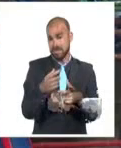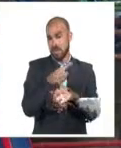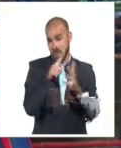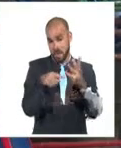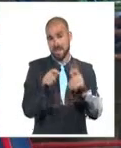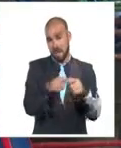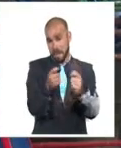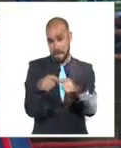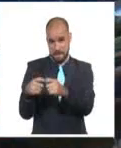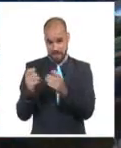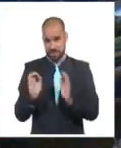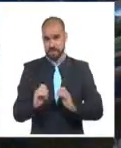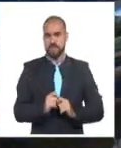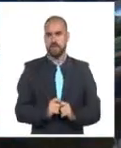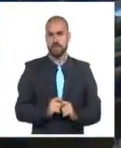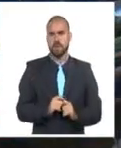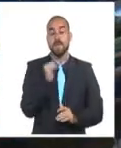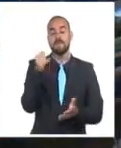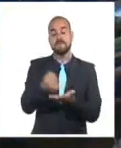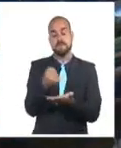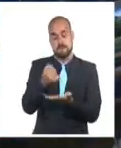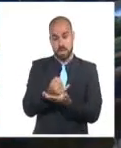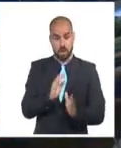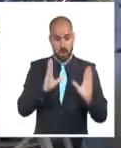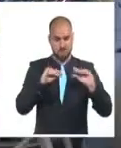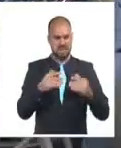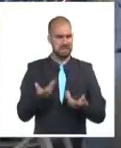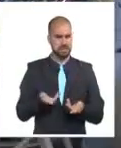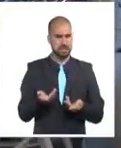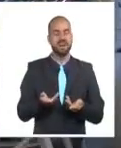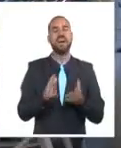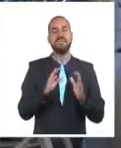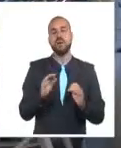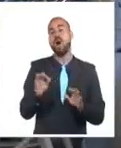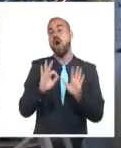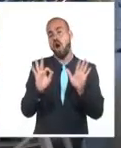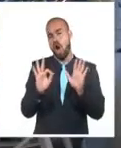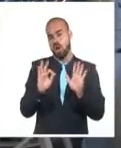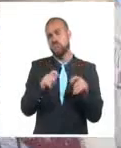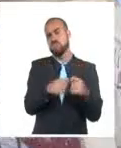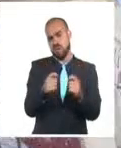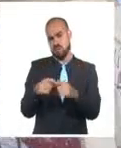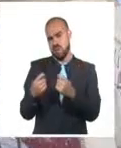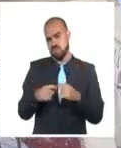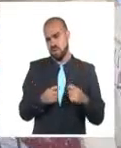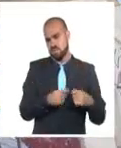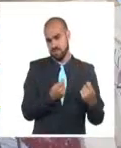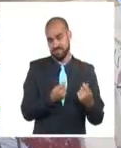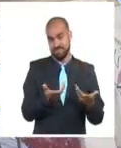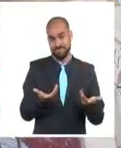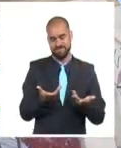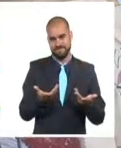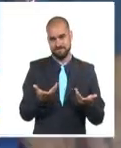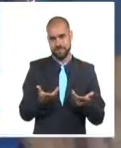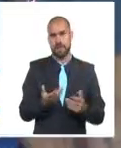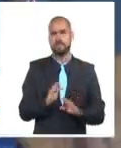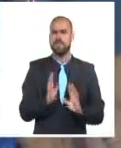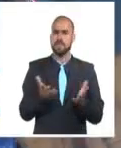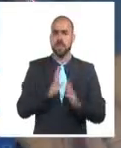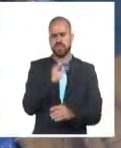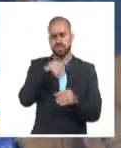Este miércoles, en el pico nocturno, suman 8 unidades en averías. De ellas, incluidas